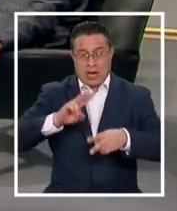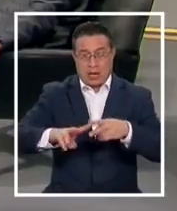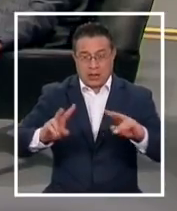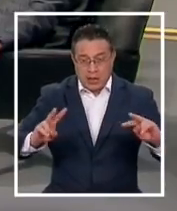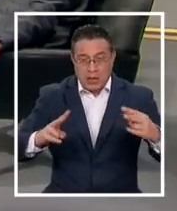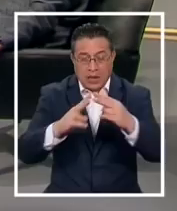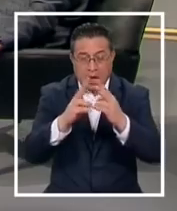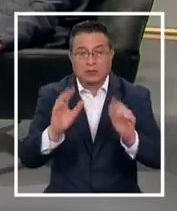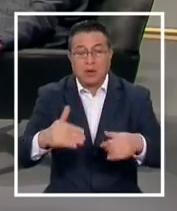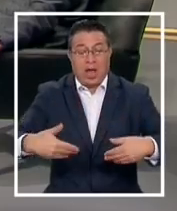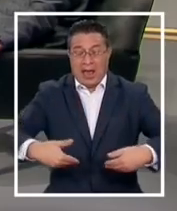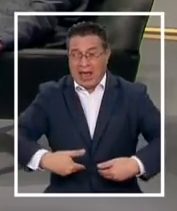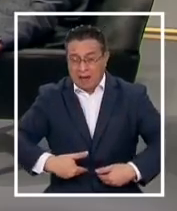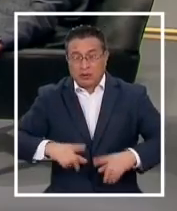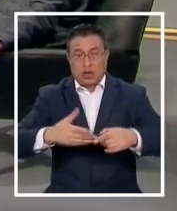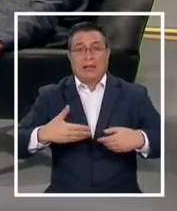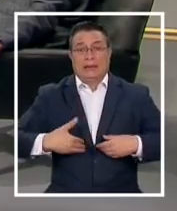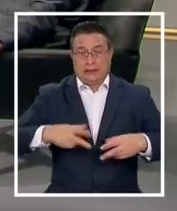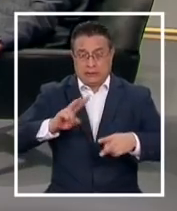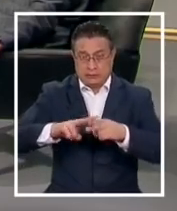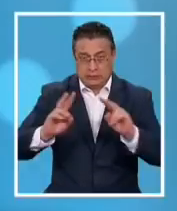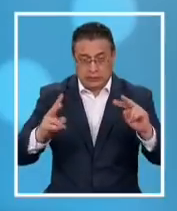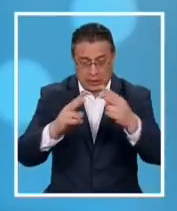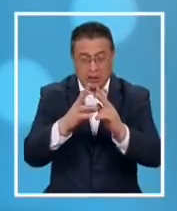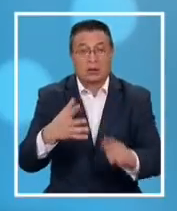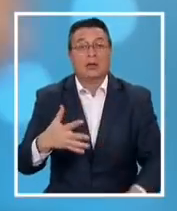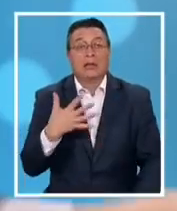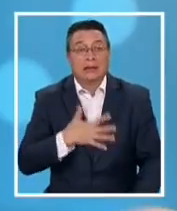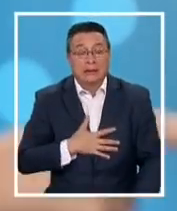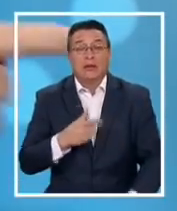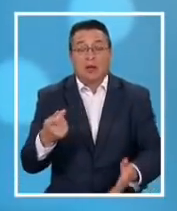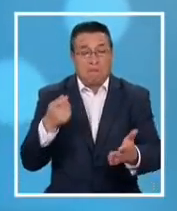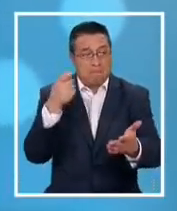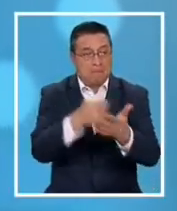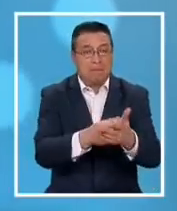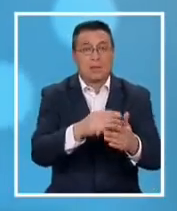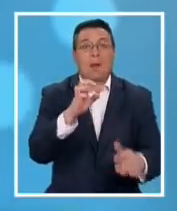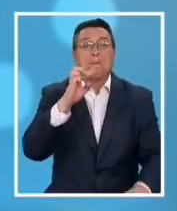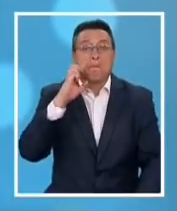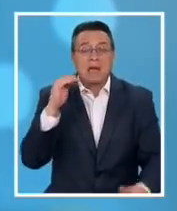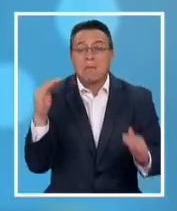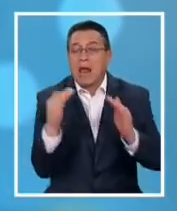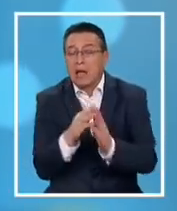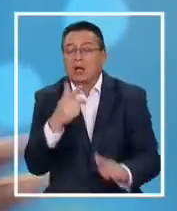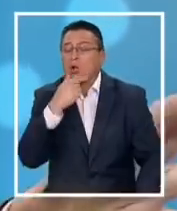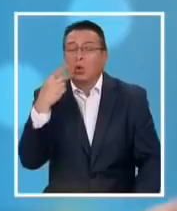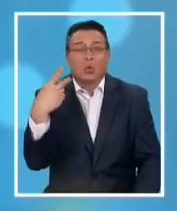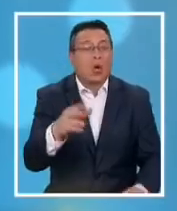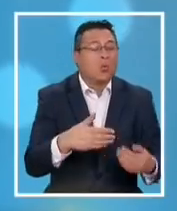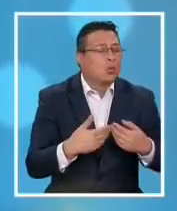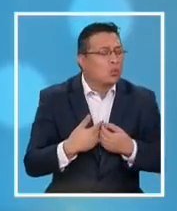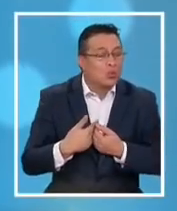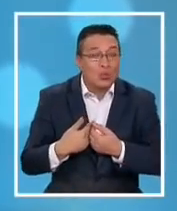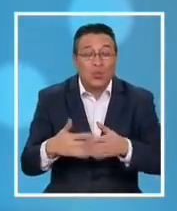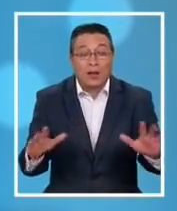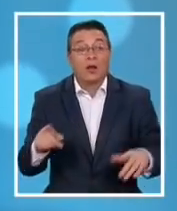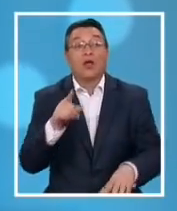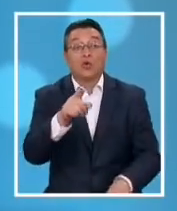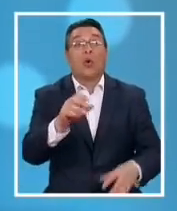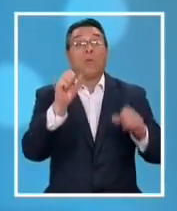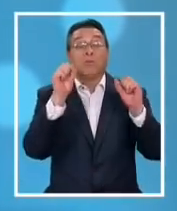no si tiene hambre, si quiere arreglar su casa, si quiere poner el pie para la vivienda, para cualquier actividad. Entiendo